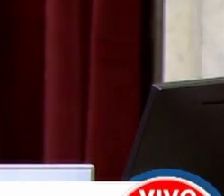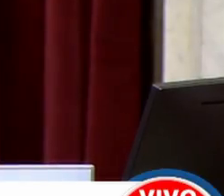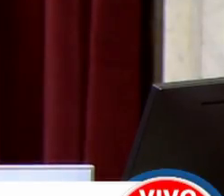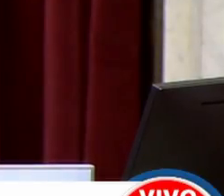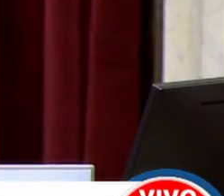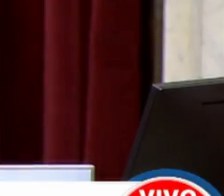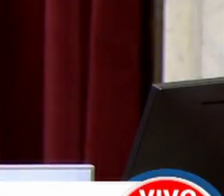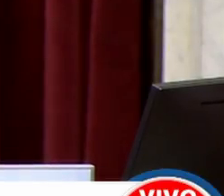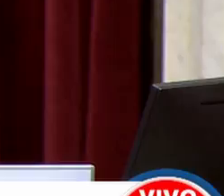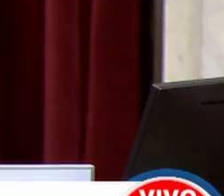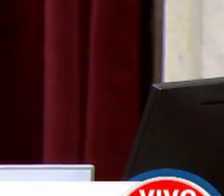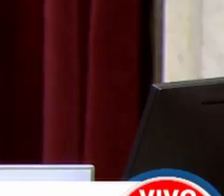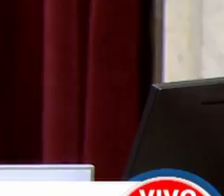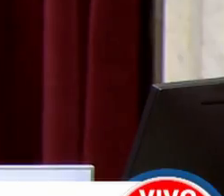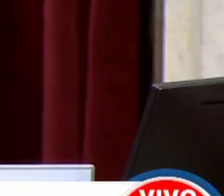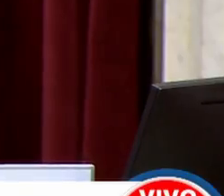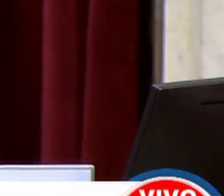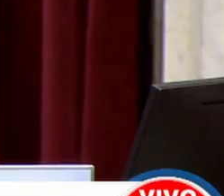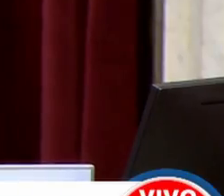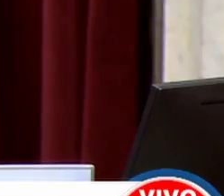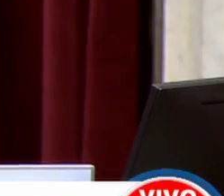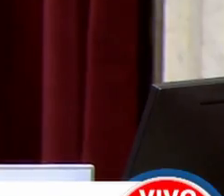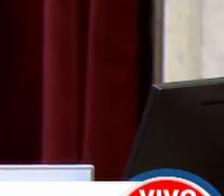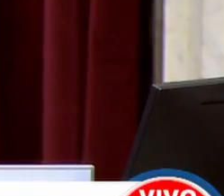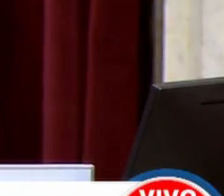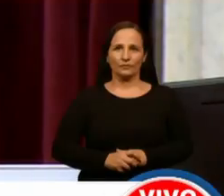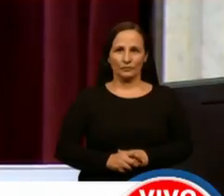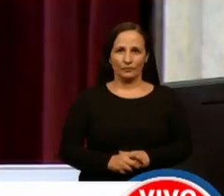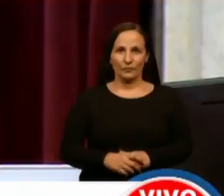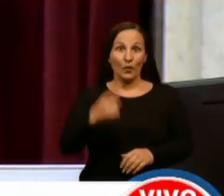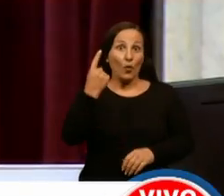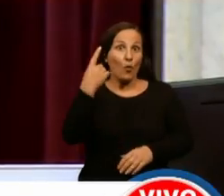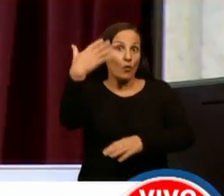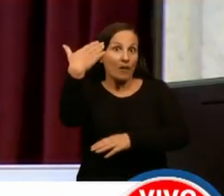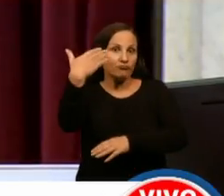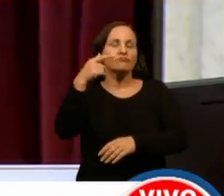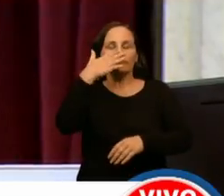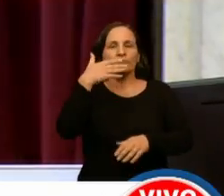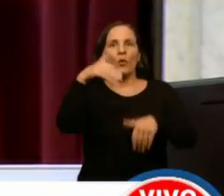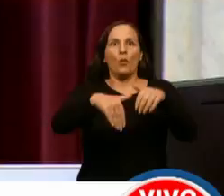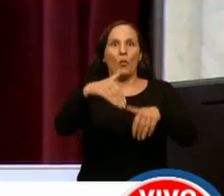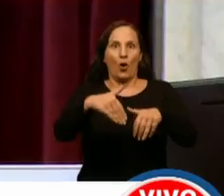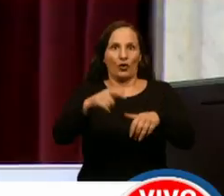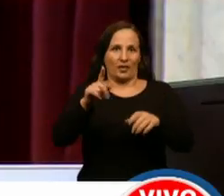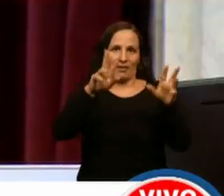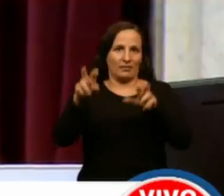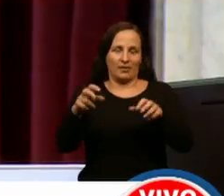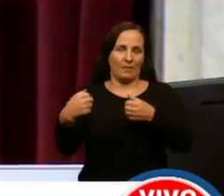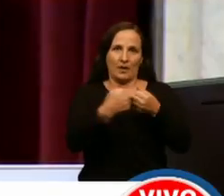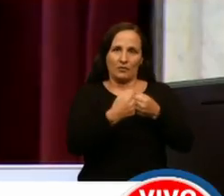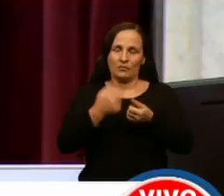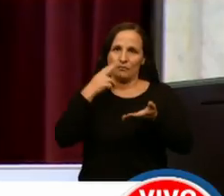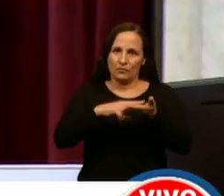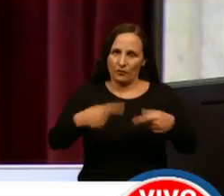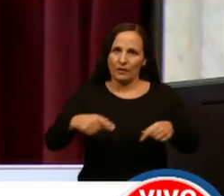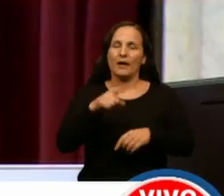que queda una sola oradora y se va a proceder a votar consenso fiscal así que para que